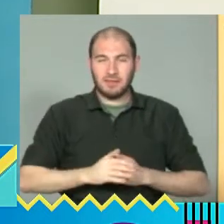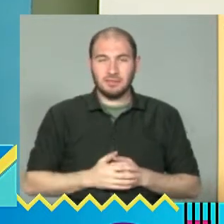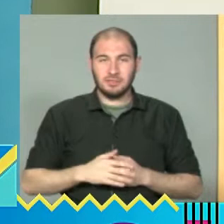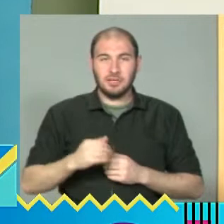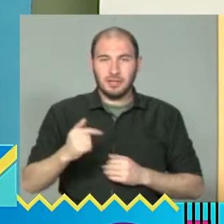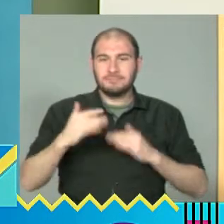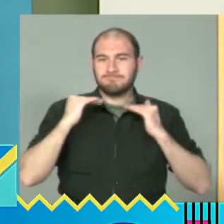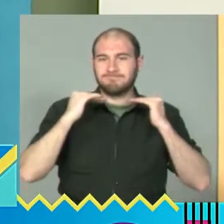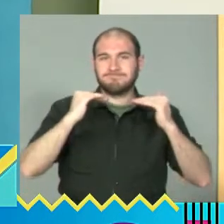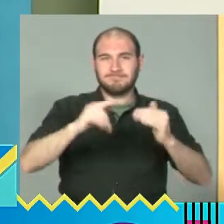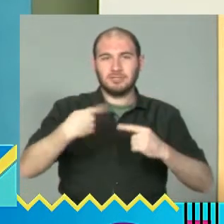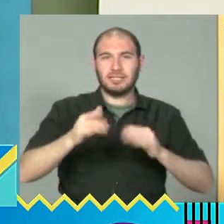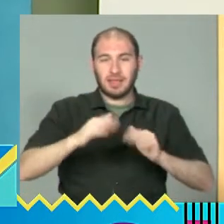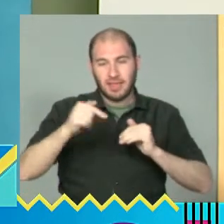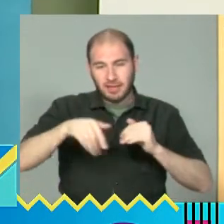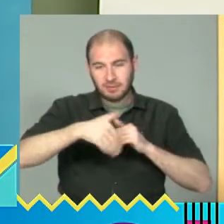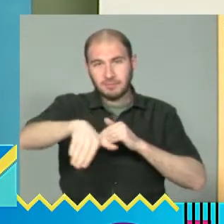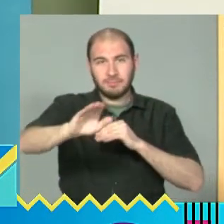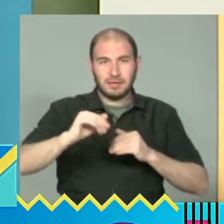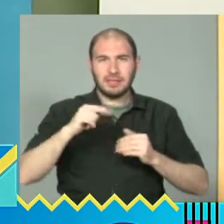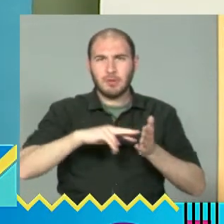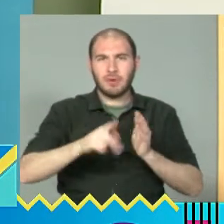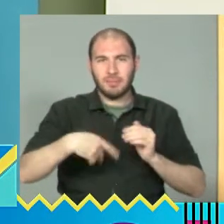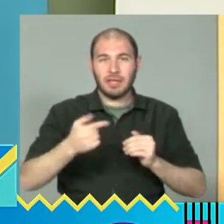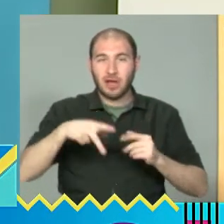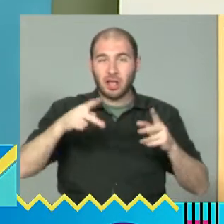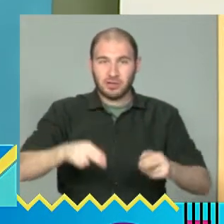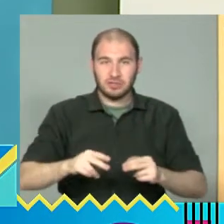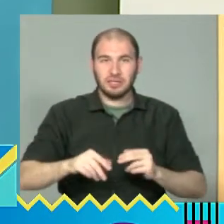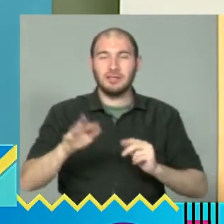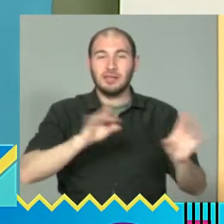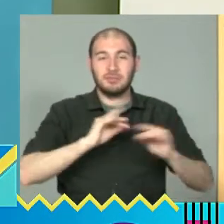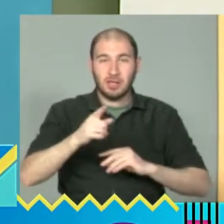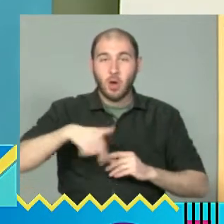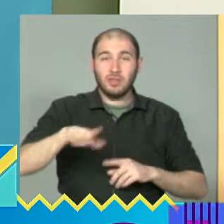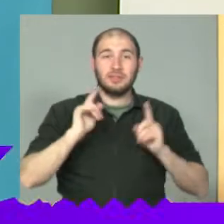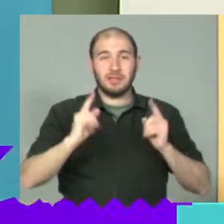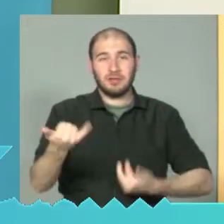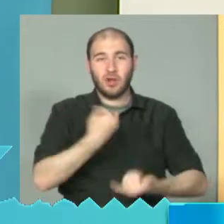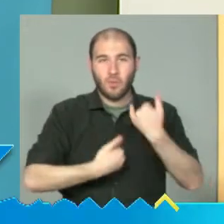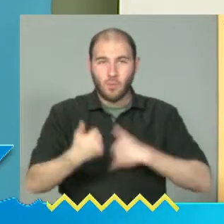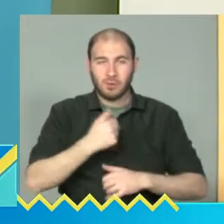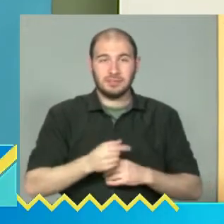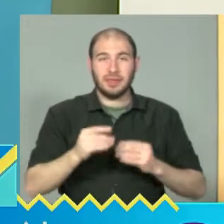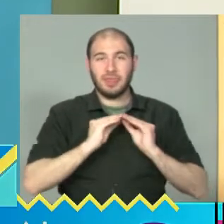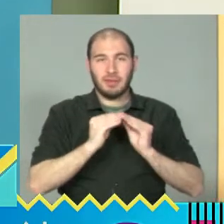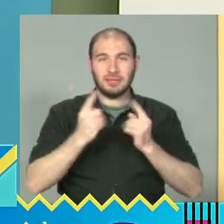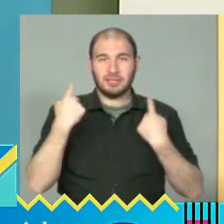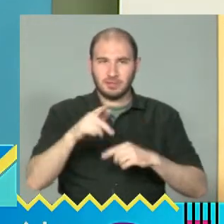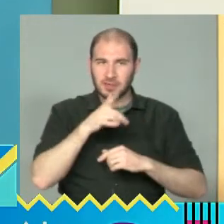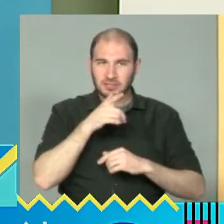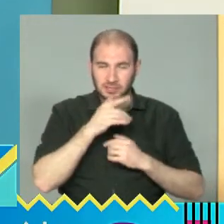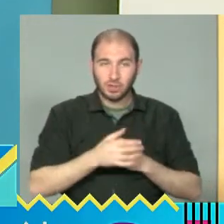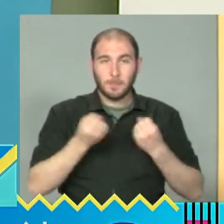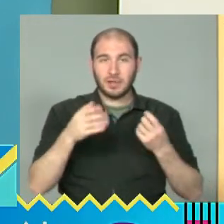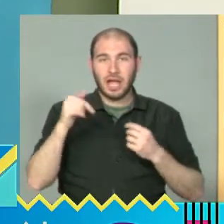pueden seguir sosteniendo ciertas cosas de acá en adelante y ver las consecuencias. Nos vamos a un corte y los invitamos a que ustedes también participen de este debate en Distintos Parecidos,